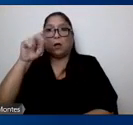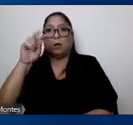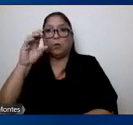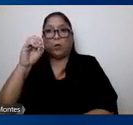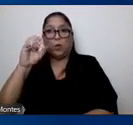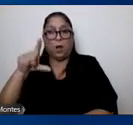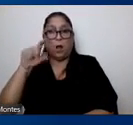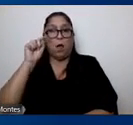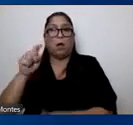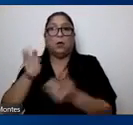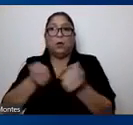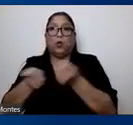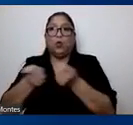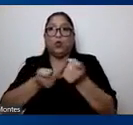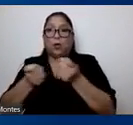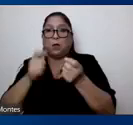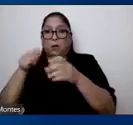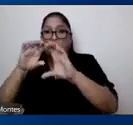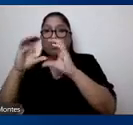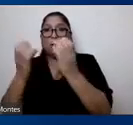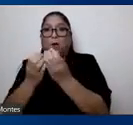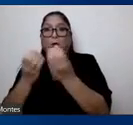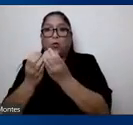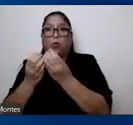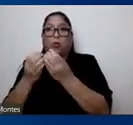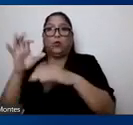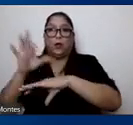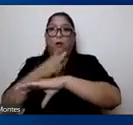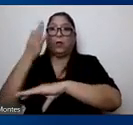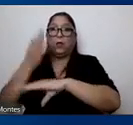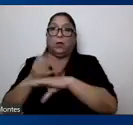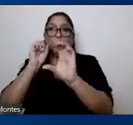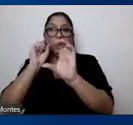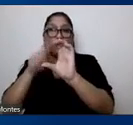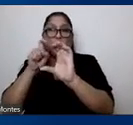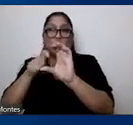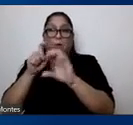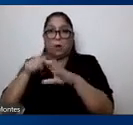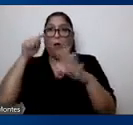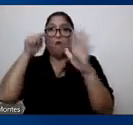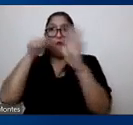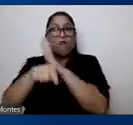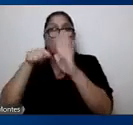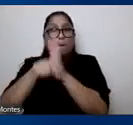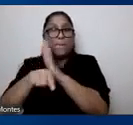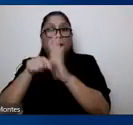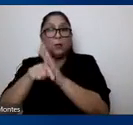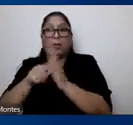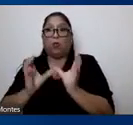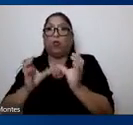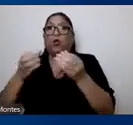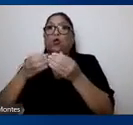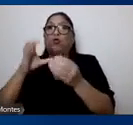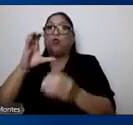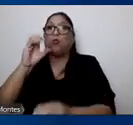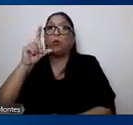dirigente gremial de la Federación Minera. Fue asesinado por el Grupo Colina. También